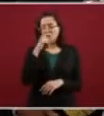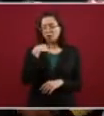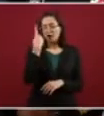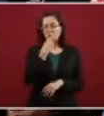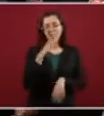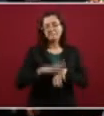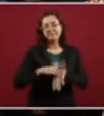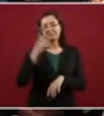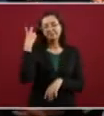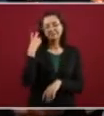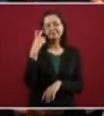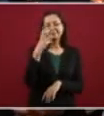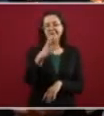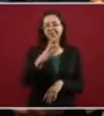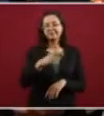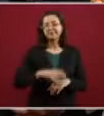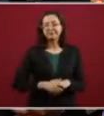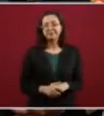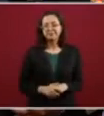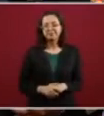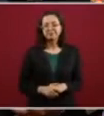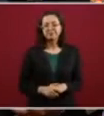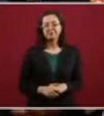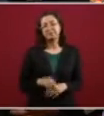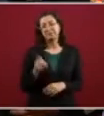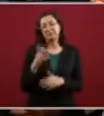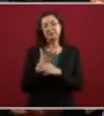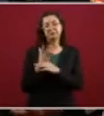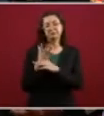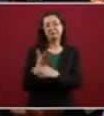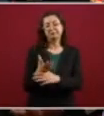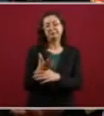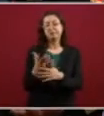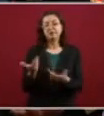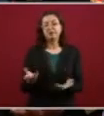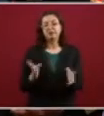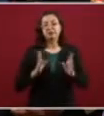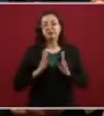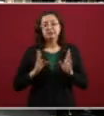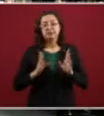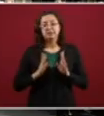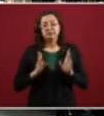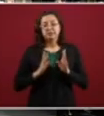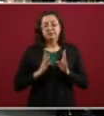hasta donde tenemos información ahora vía la Fuerza Aérea.